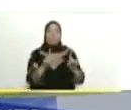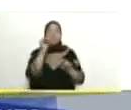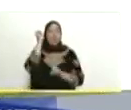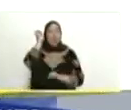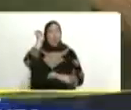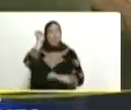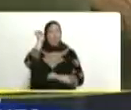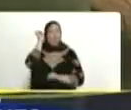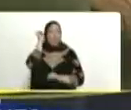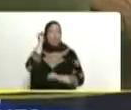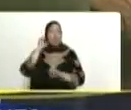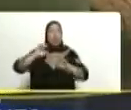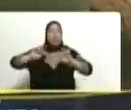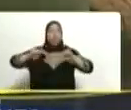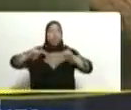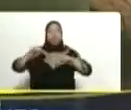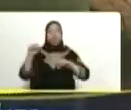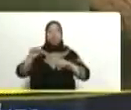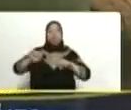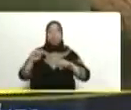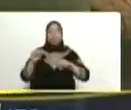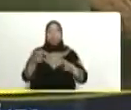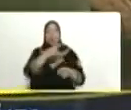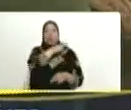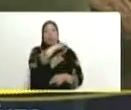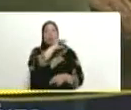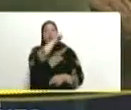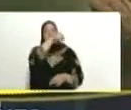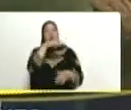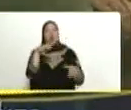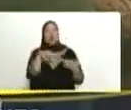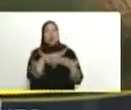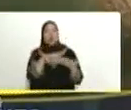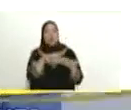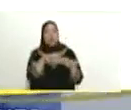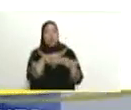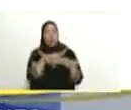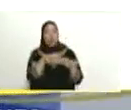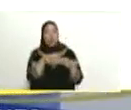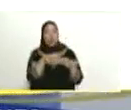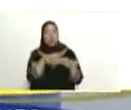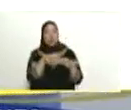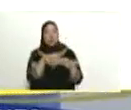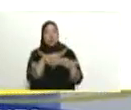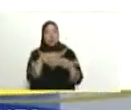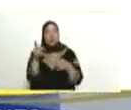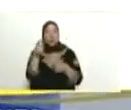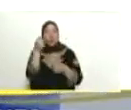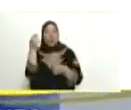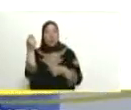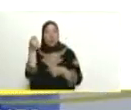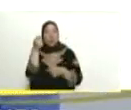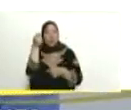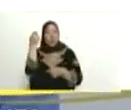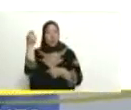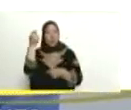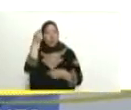montaba en la patrulla y ella dirigía la, ¿cómo se llama? La sirena.